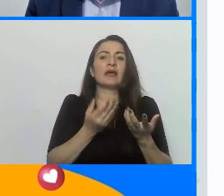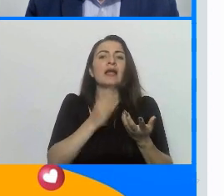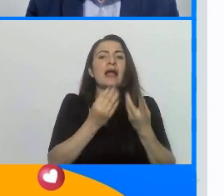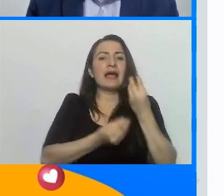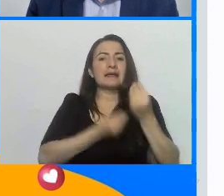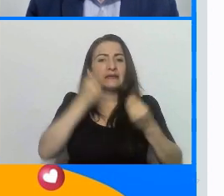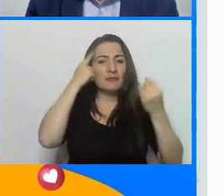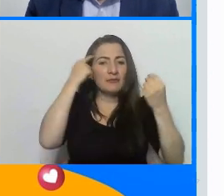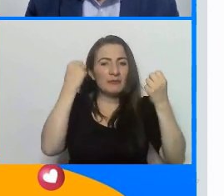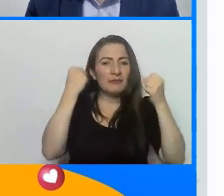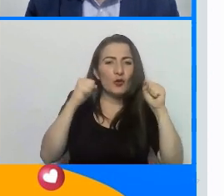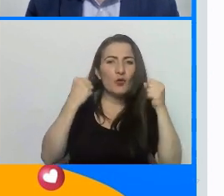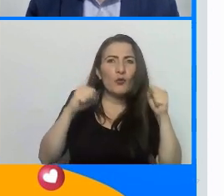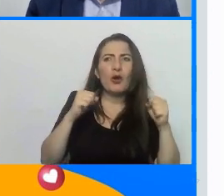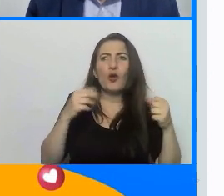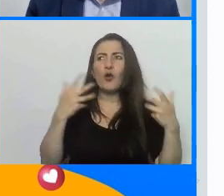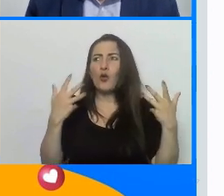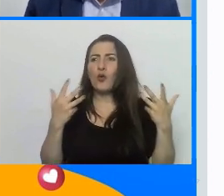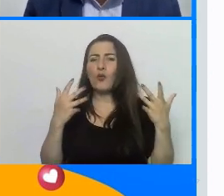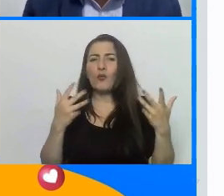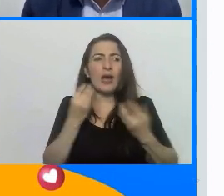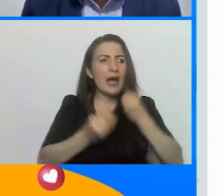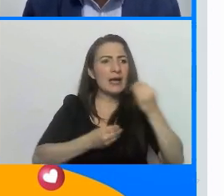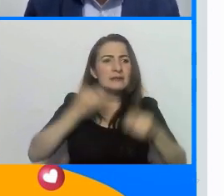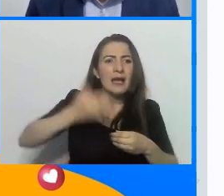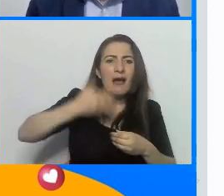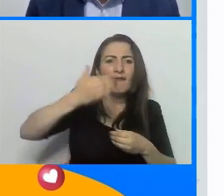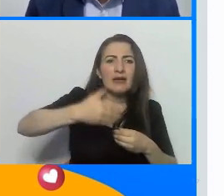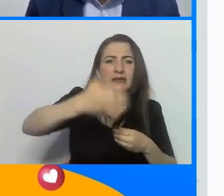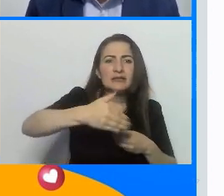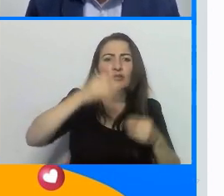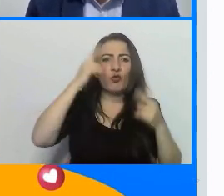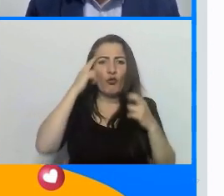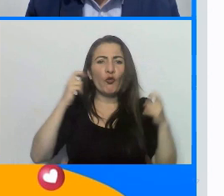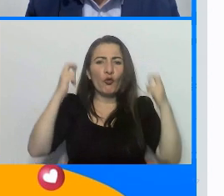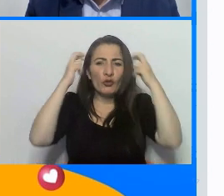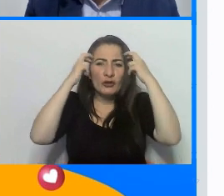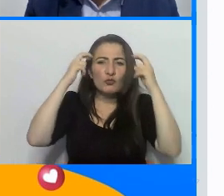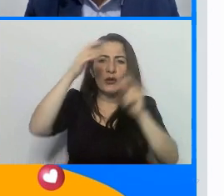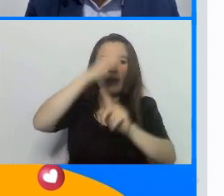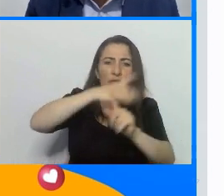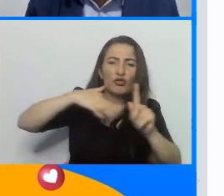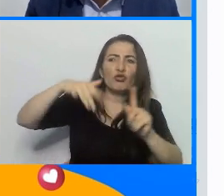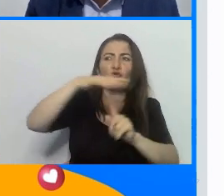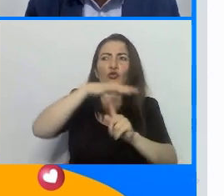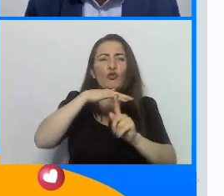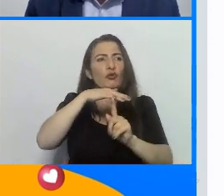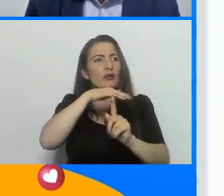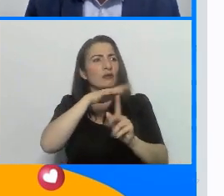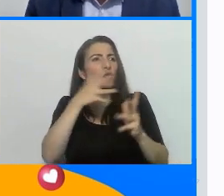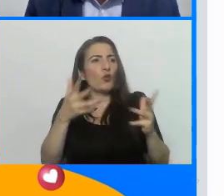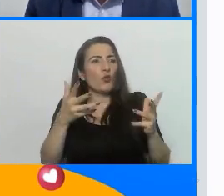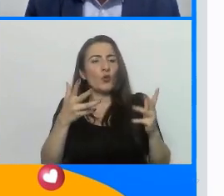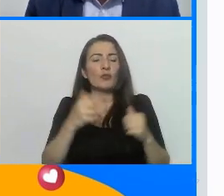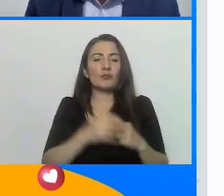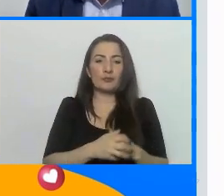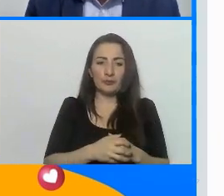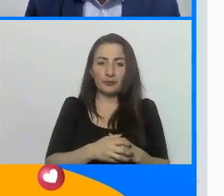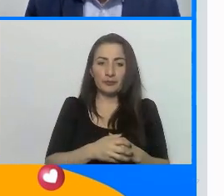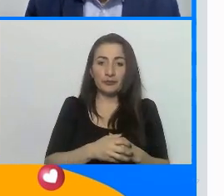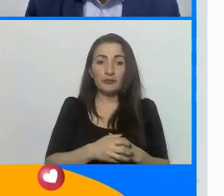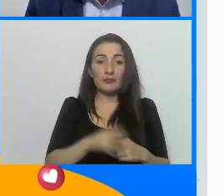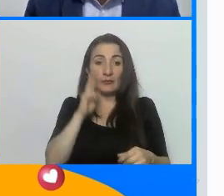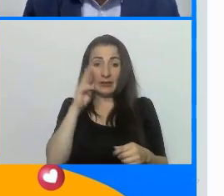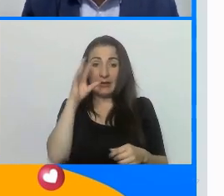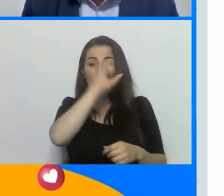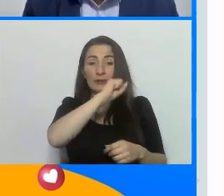preocupa por continuar y por avanzar en ese conocimiento sobre el entorno, sobre el medio ambiente. Ahora se van a dar